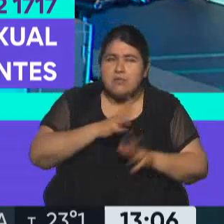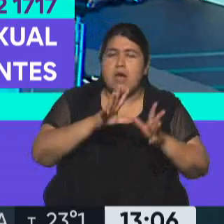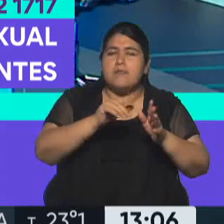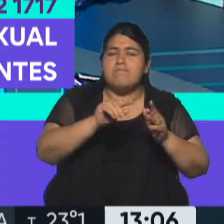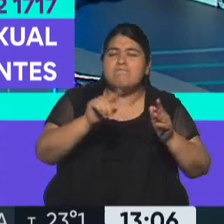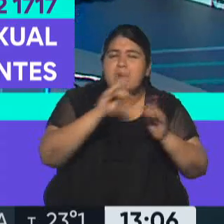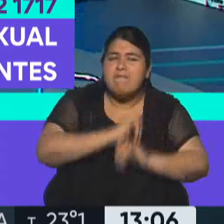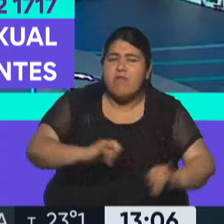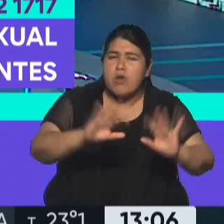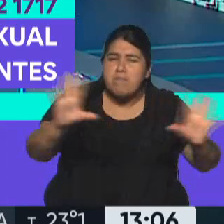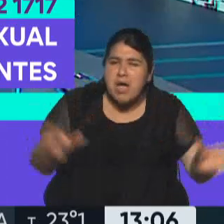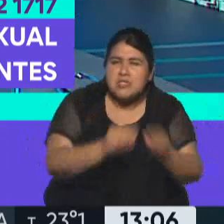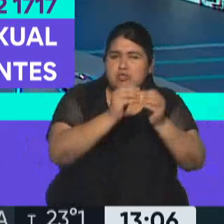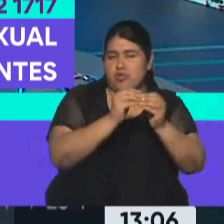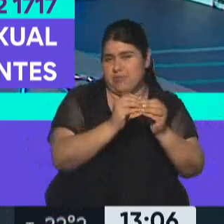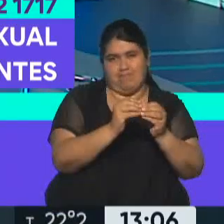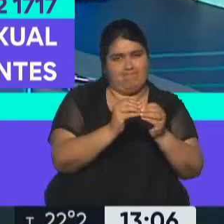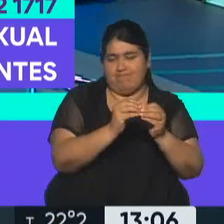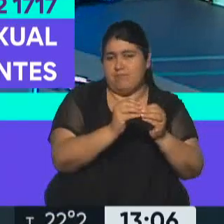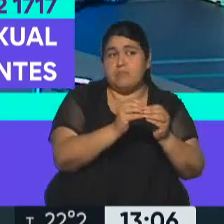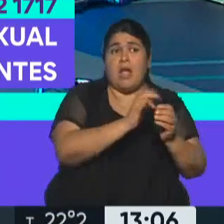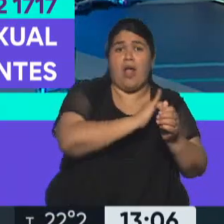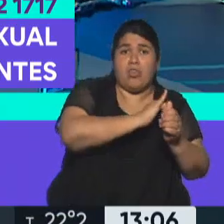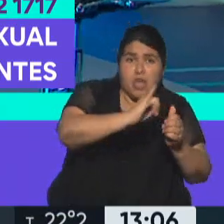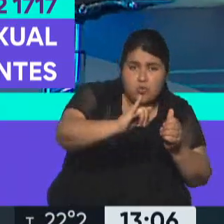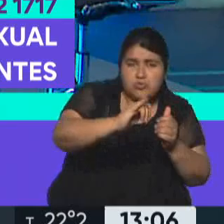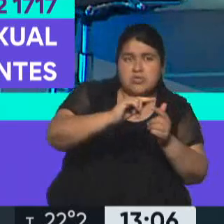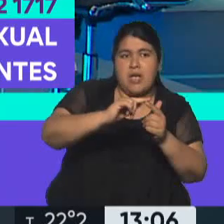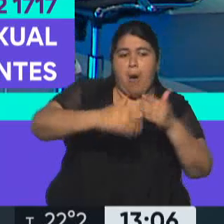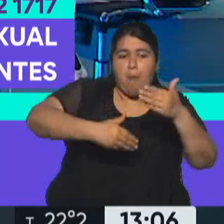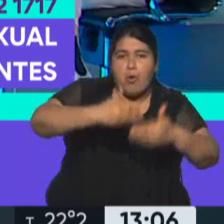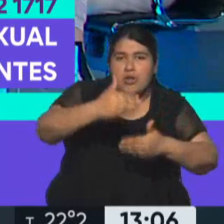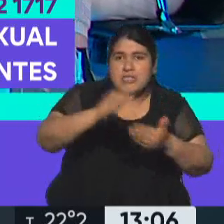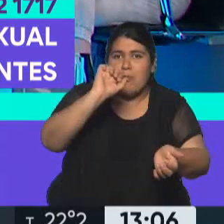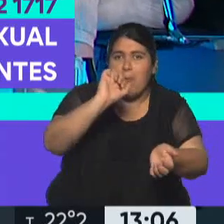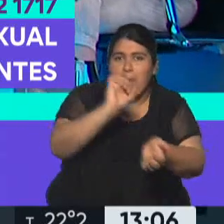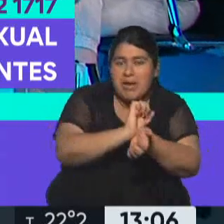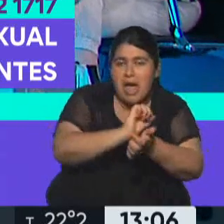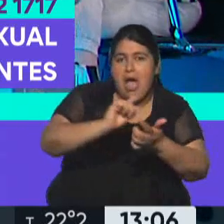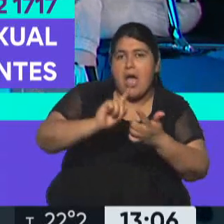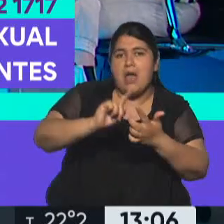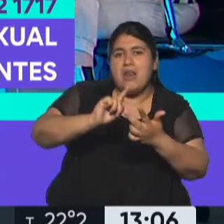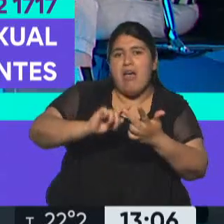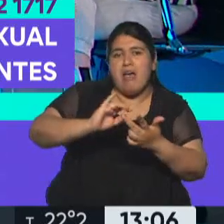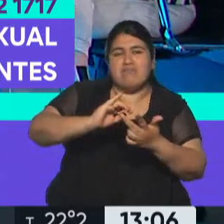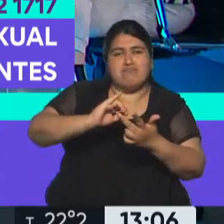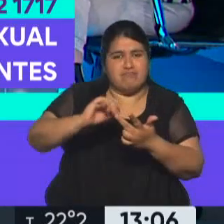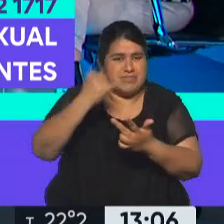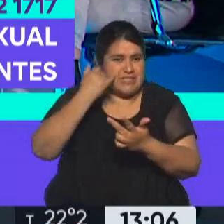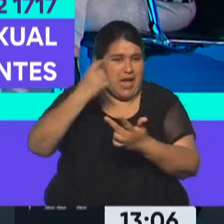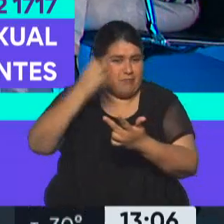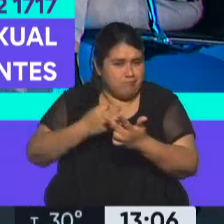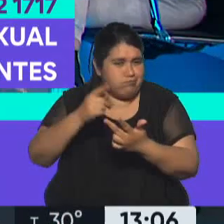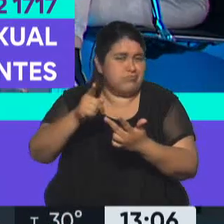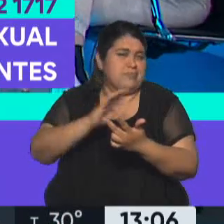unificados entre denuncias, procesos penales y condenas por abuso sexual en las infancias. Así que UNICEF